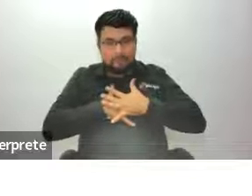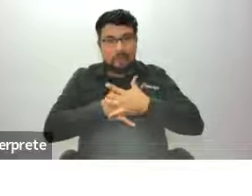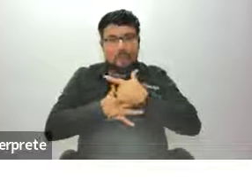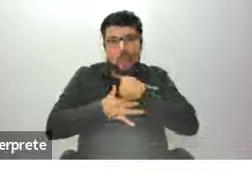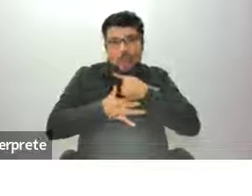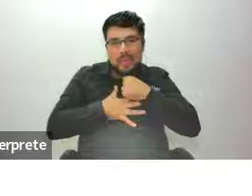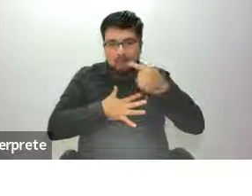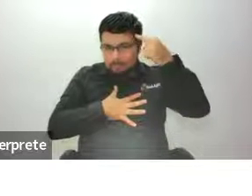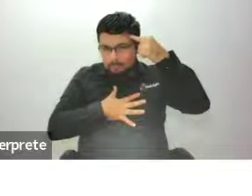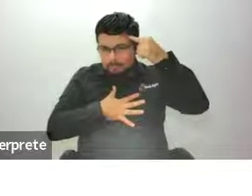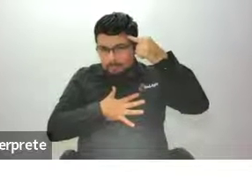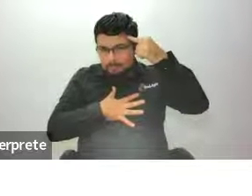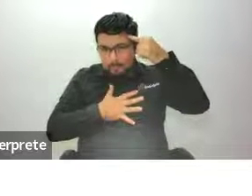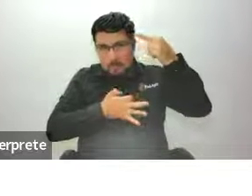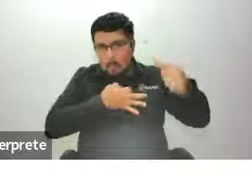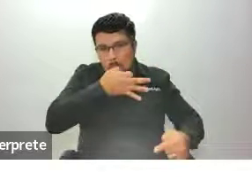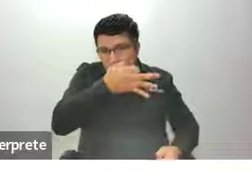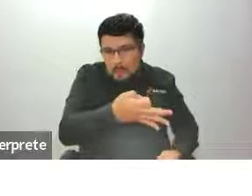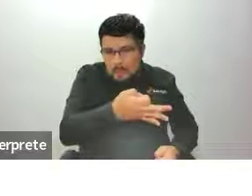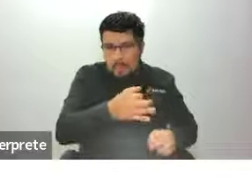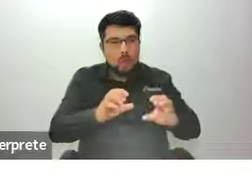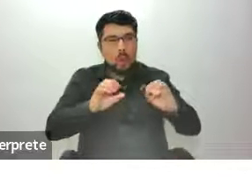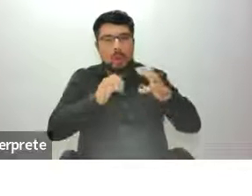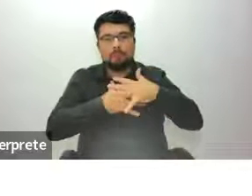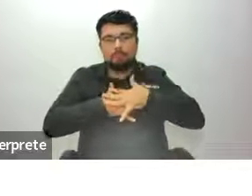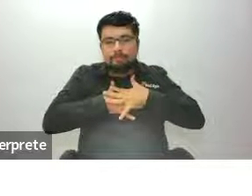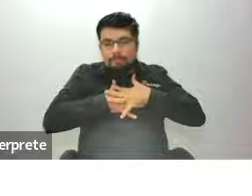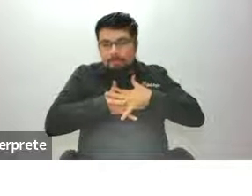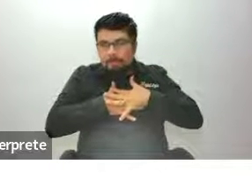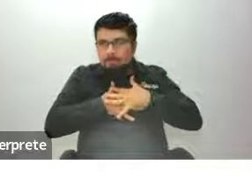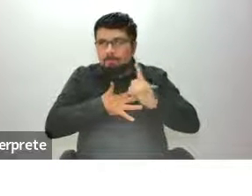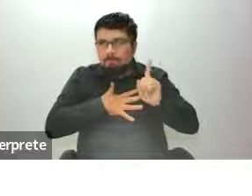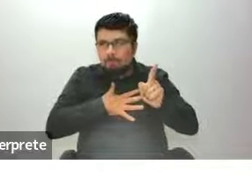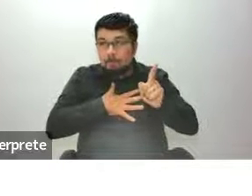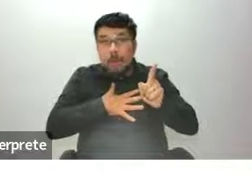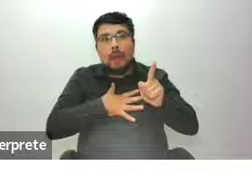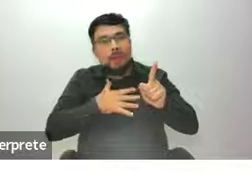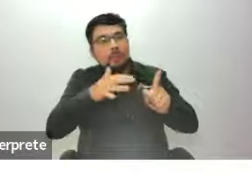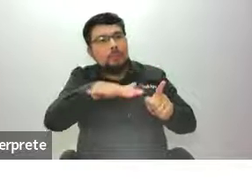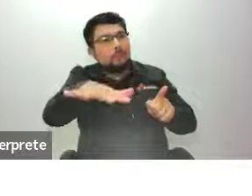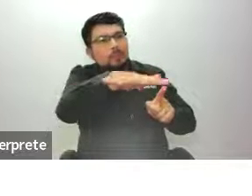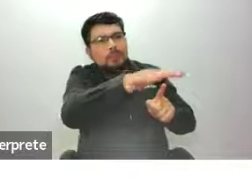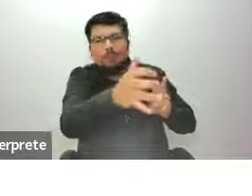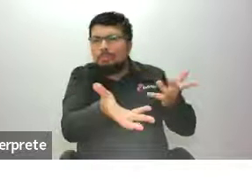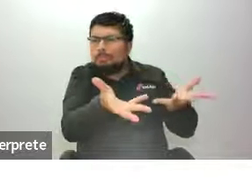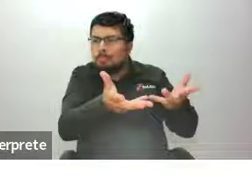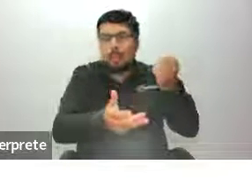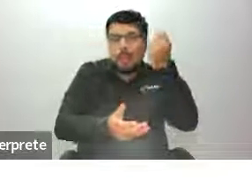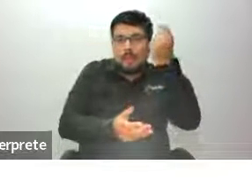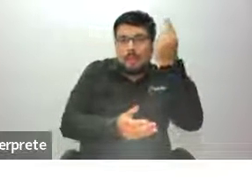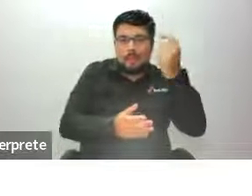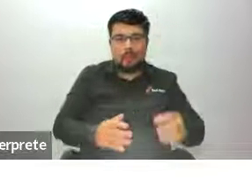por manifestar algo, o una intención por intentar comprender algo. Si hay